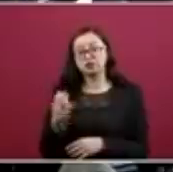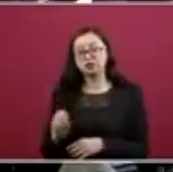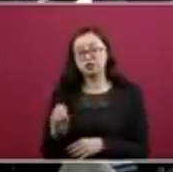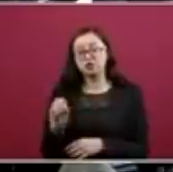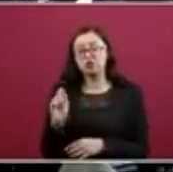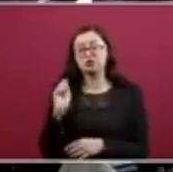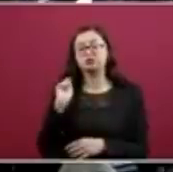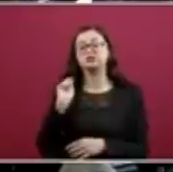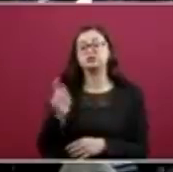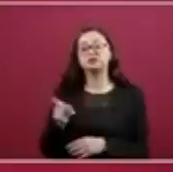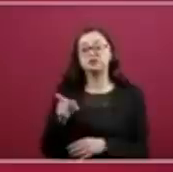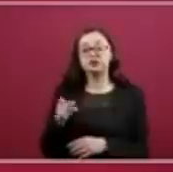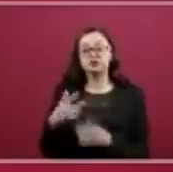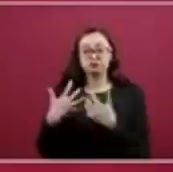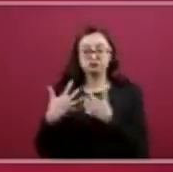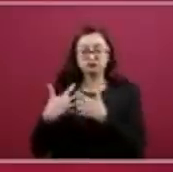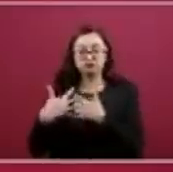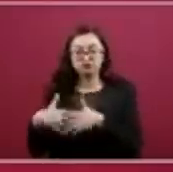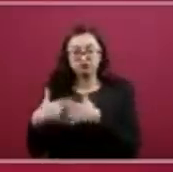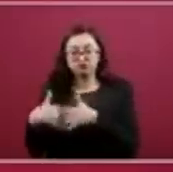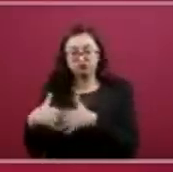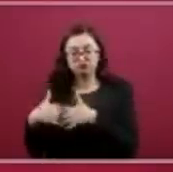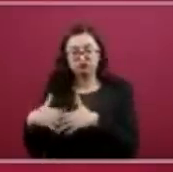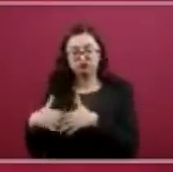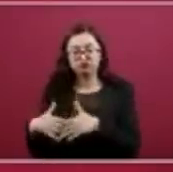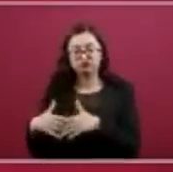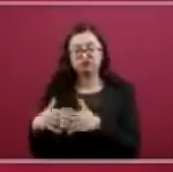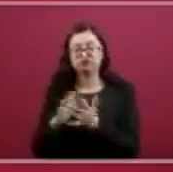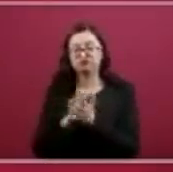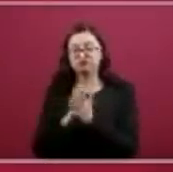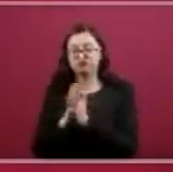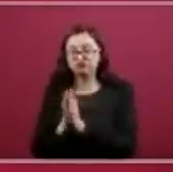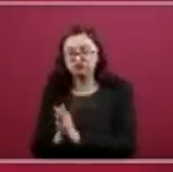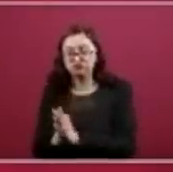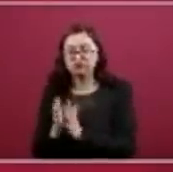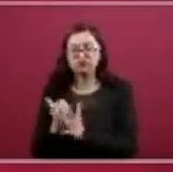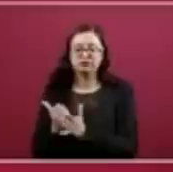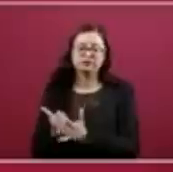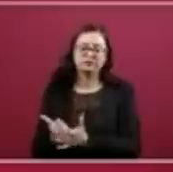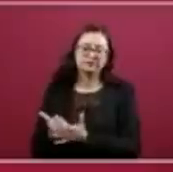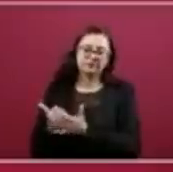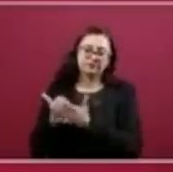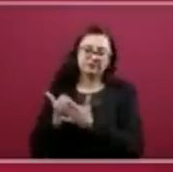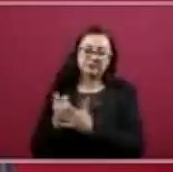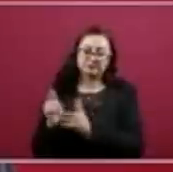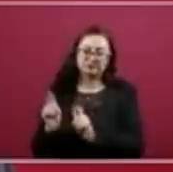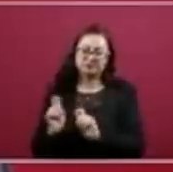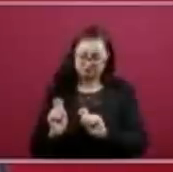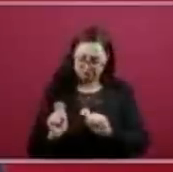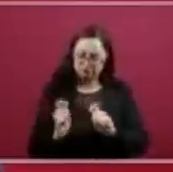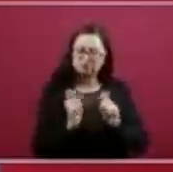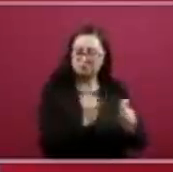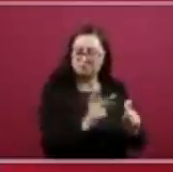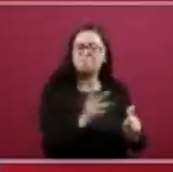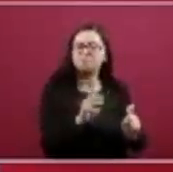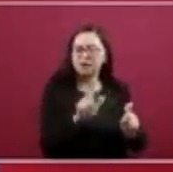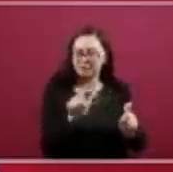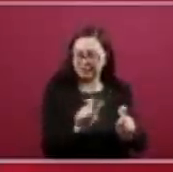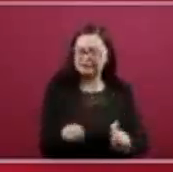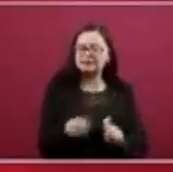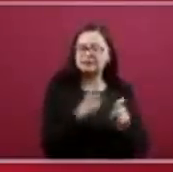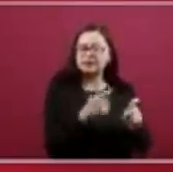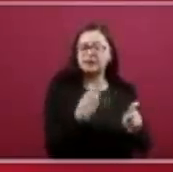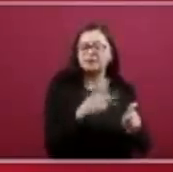que ver con refinación. Aunque corresponde a Pemex, ella nos está apoyando en